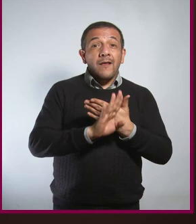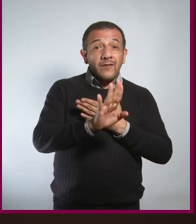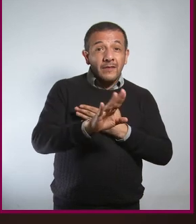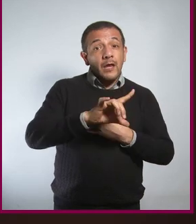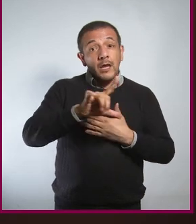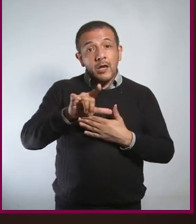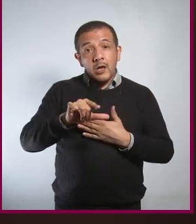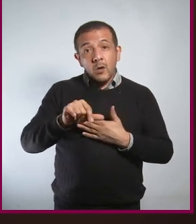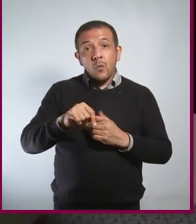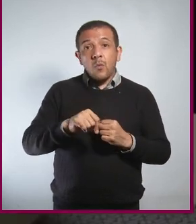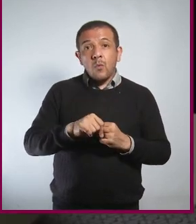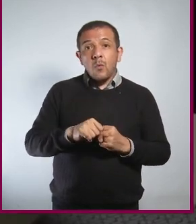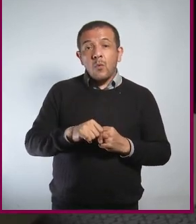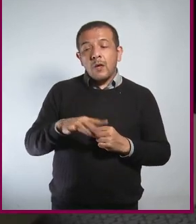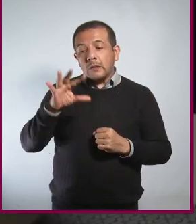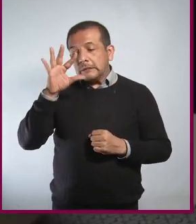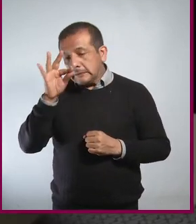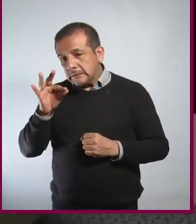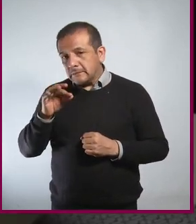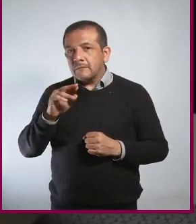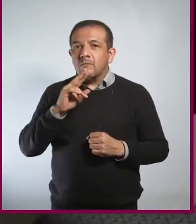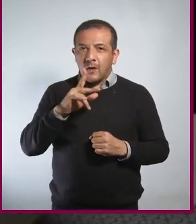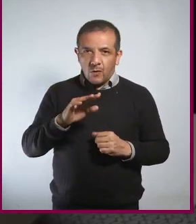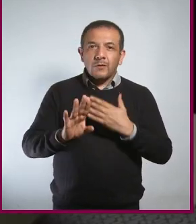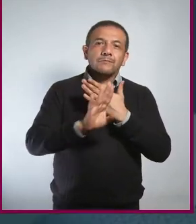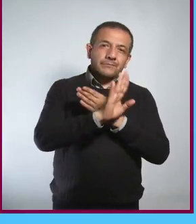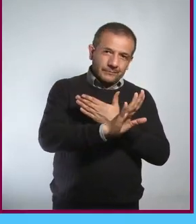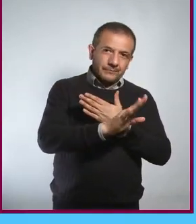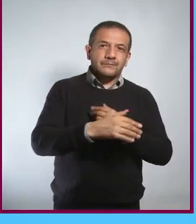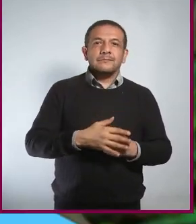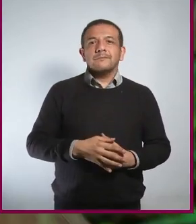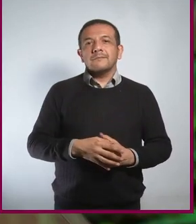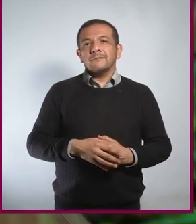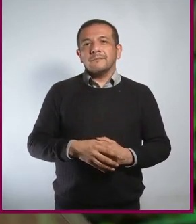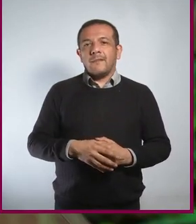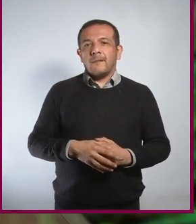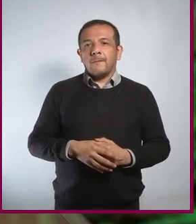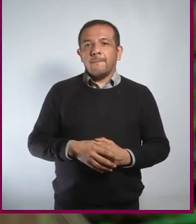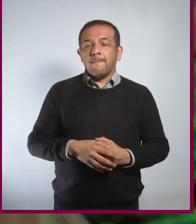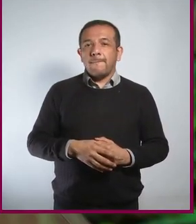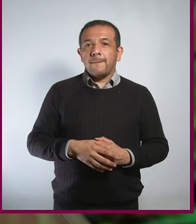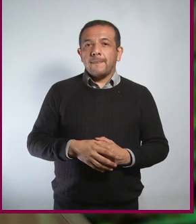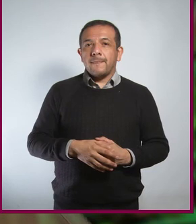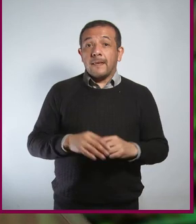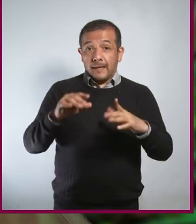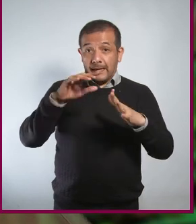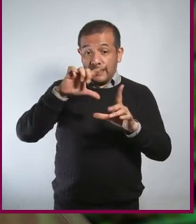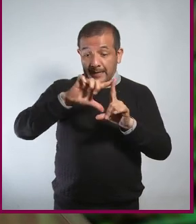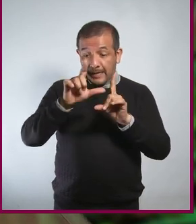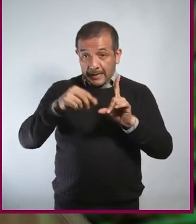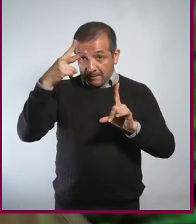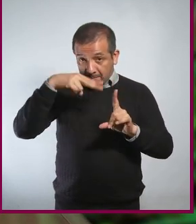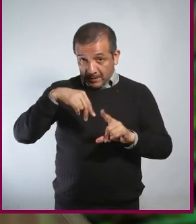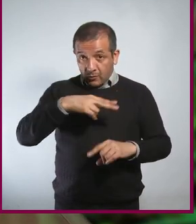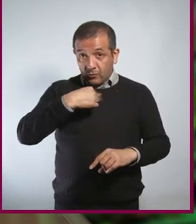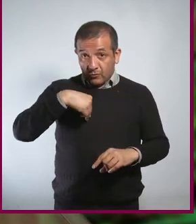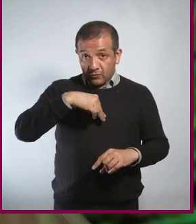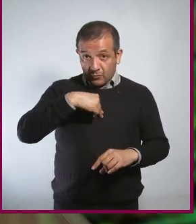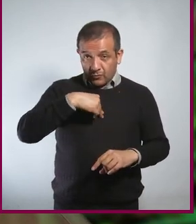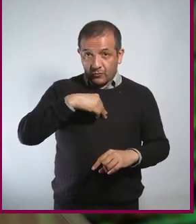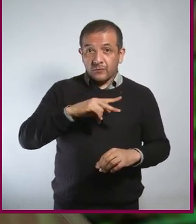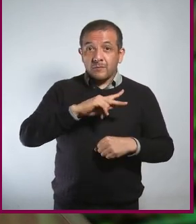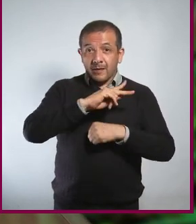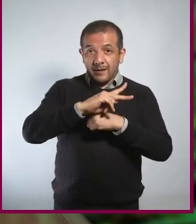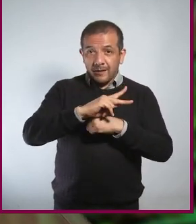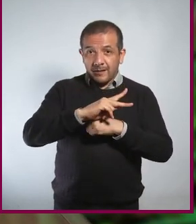Así es. Muchas gracias, doctor. Gracias. En nuestro país es común la transmisión de